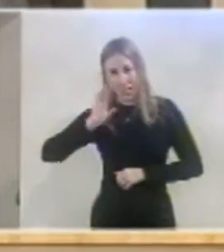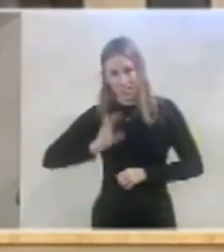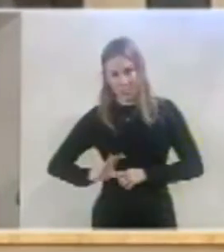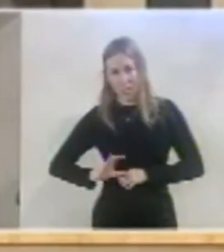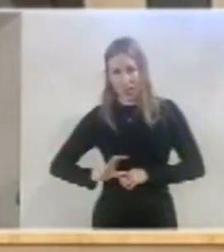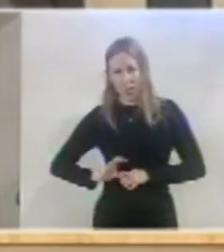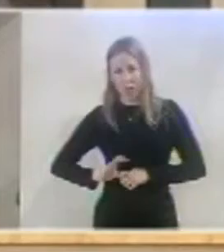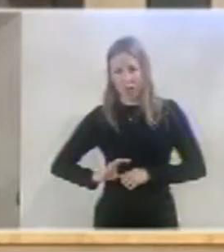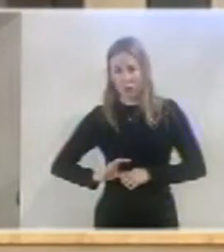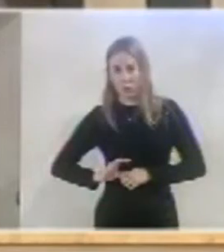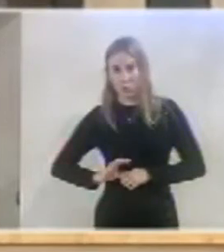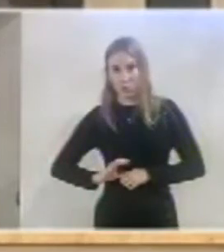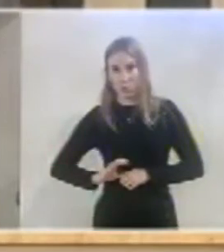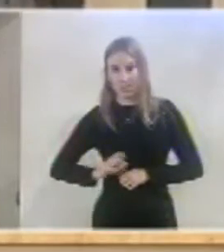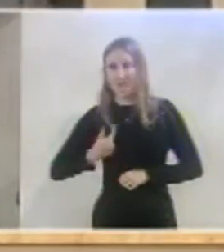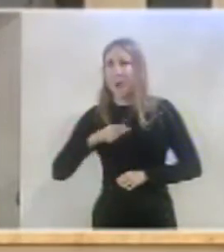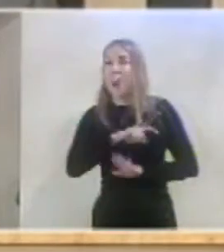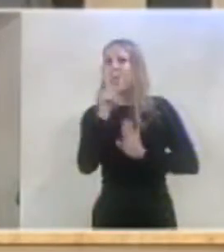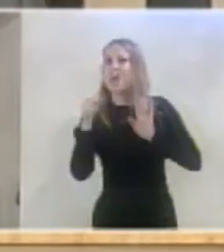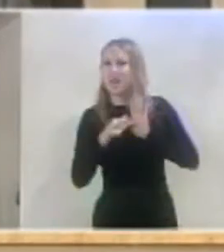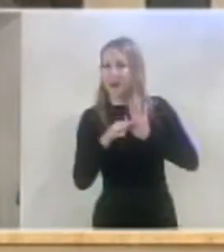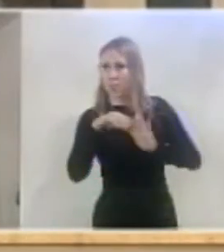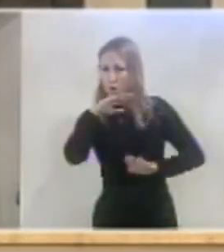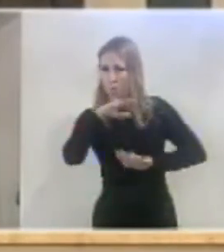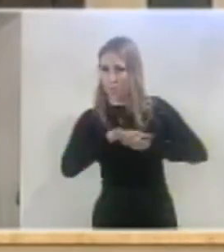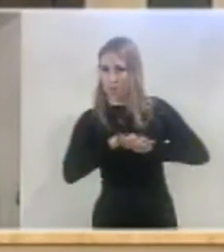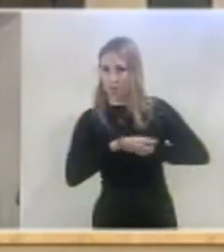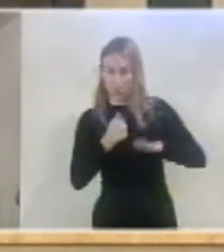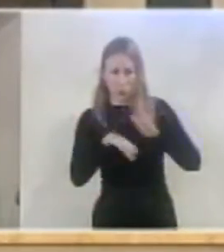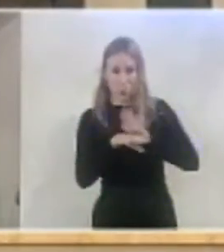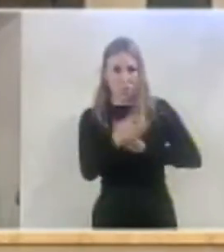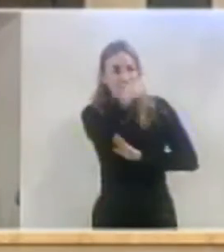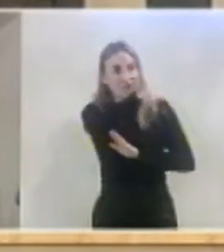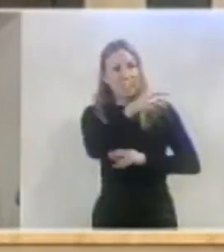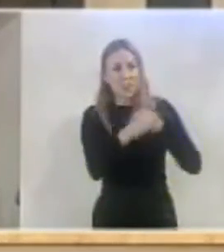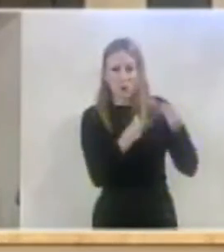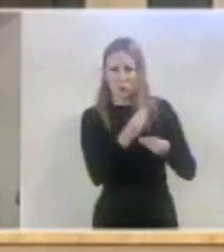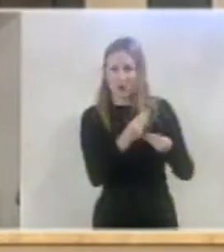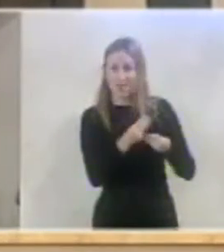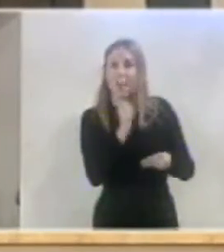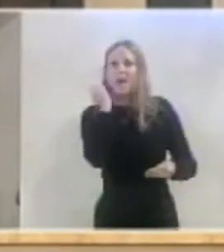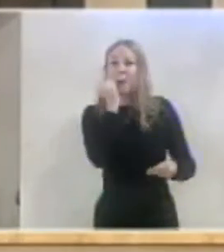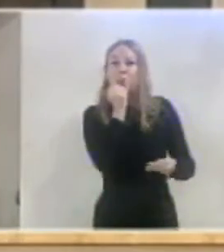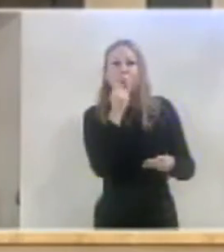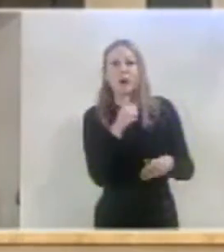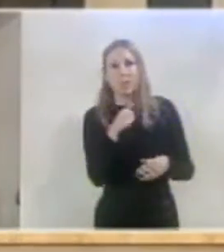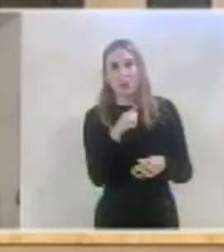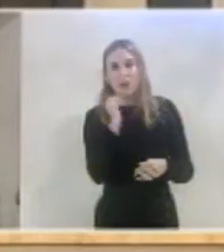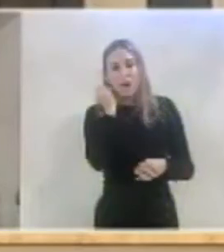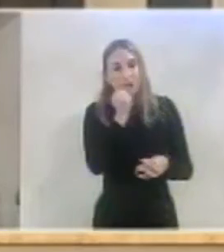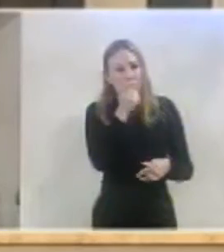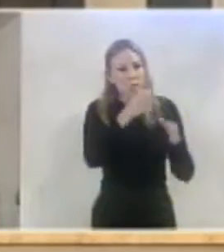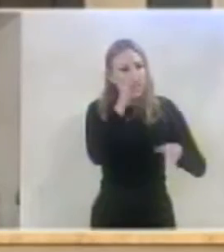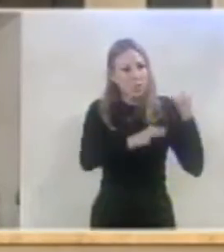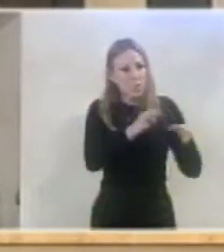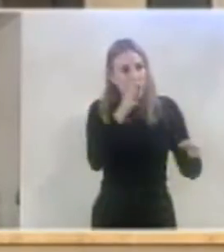adjudicatario del contrato, era legal. Y eso hemos hecho, y ellas lo saben, recurrir judicialmente. Y nos vamos ya a los tribunales